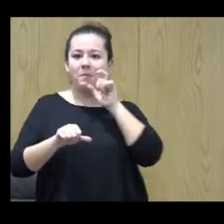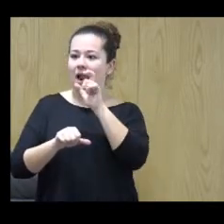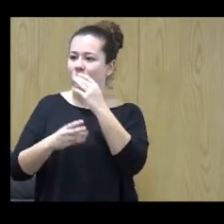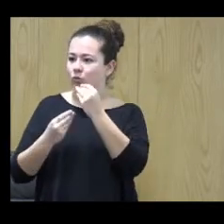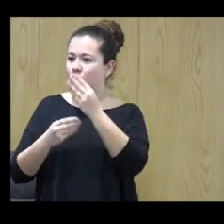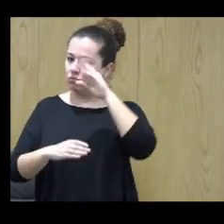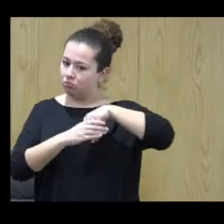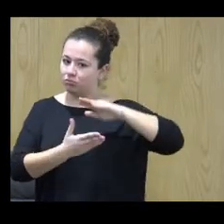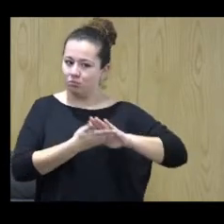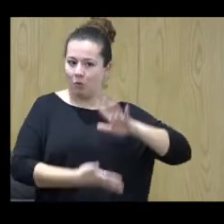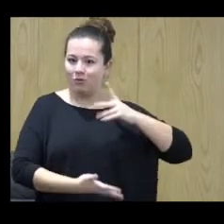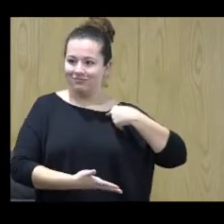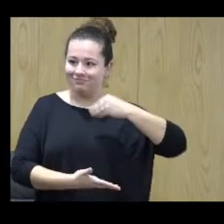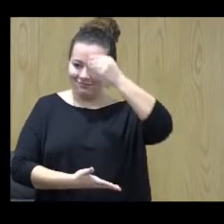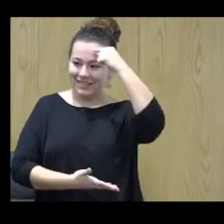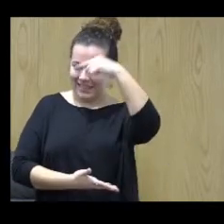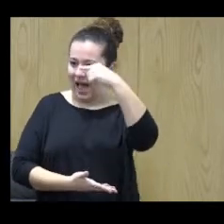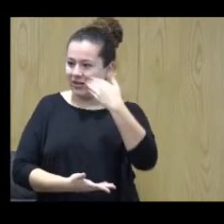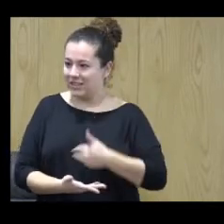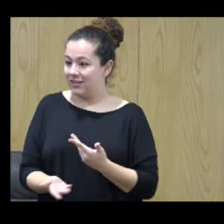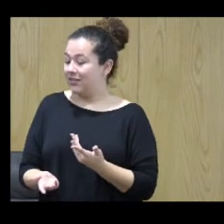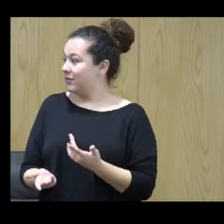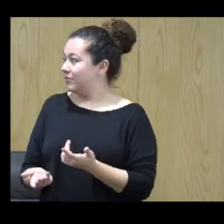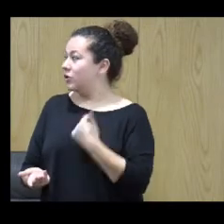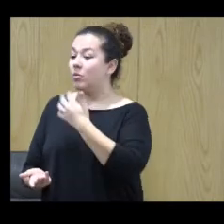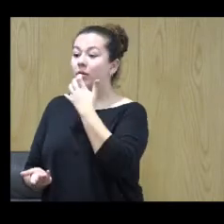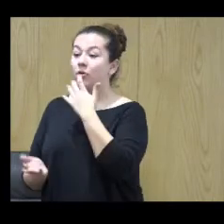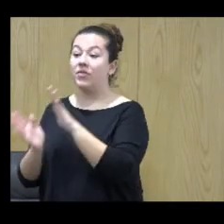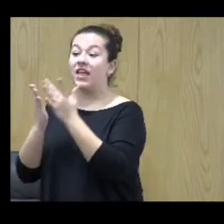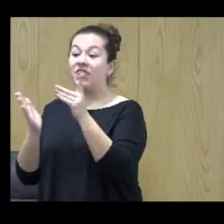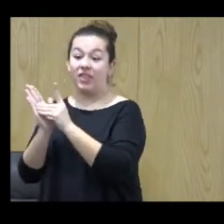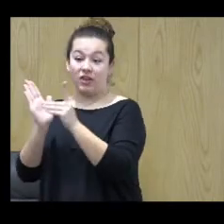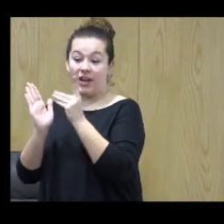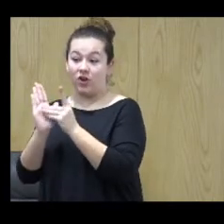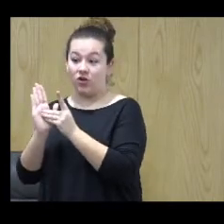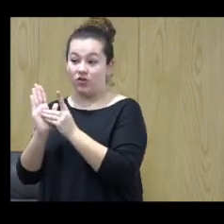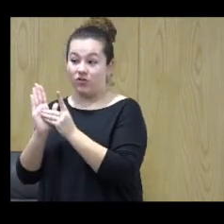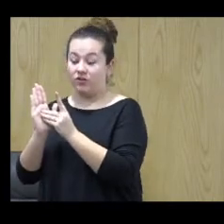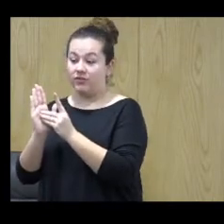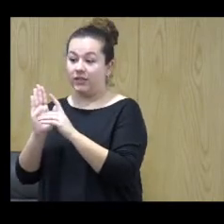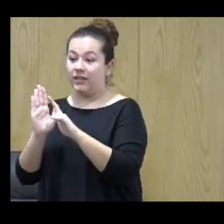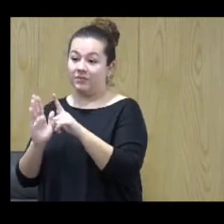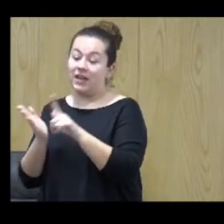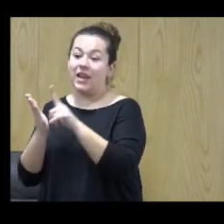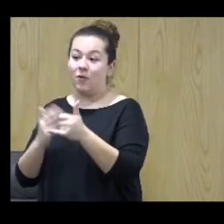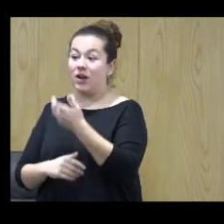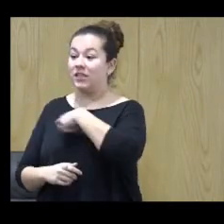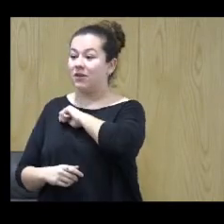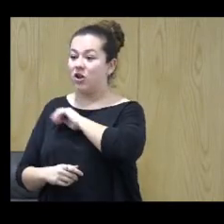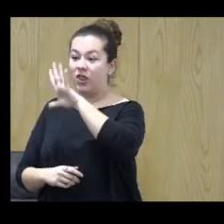tenemos acumuladas. El diccionario, por ejemplo, de la lengua española puede, si es el panamericano, tiene más de 150.000 términos,